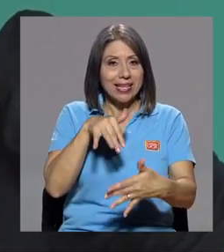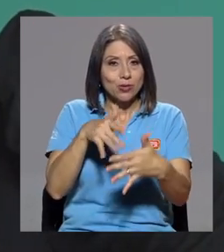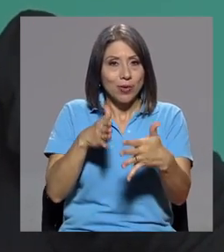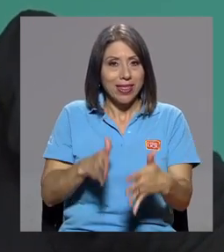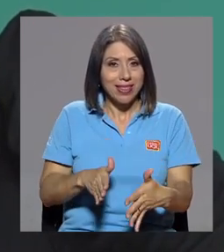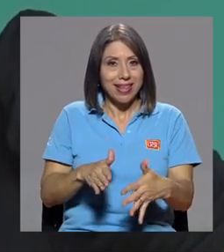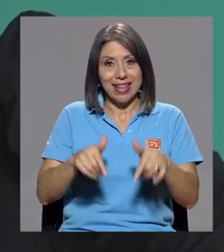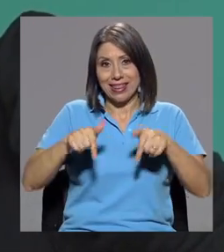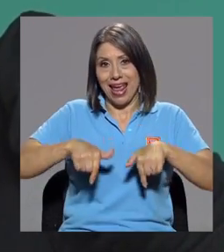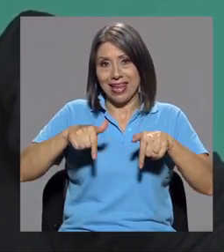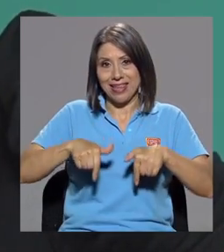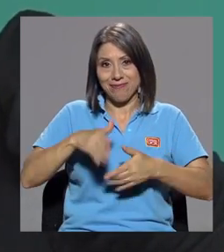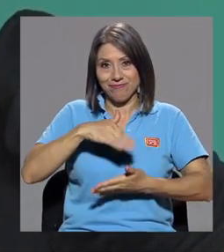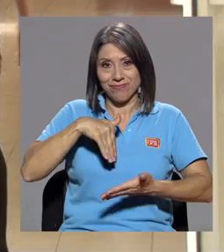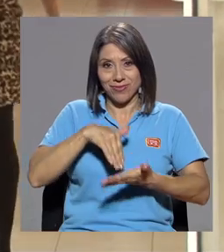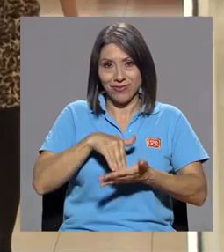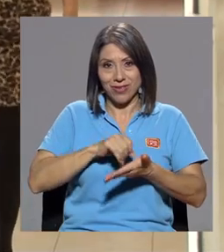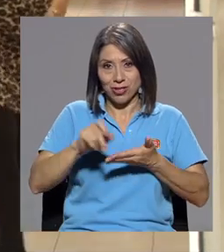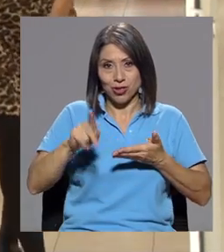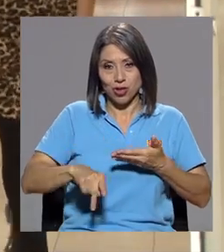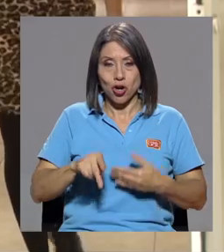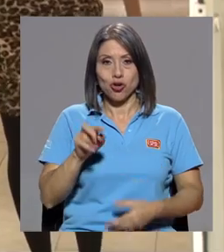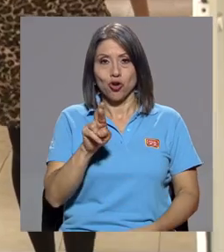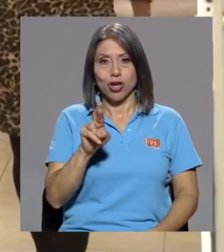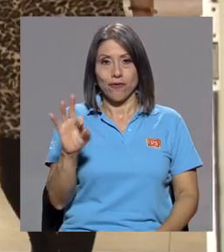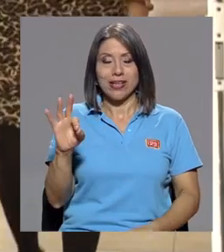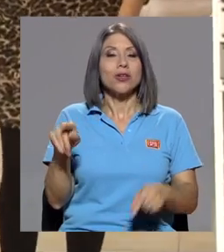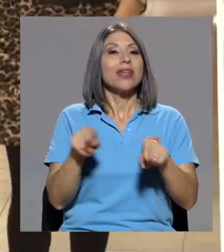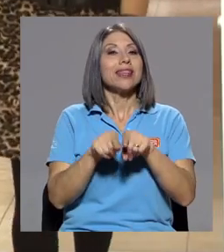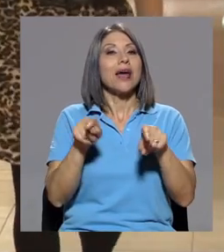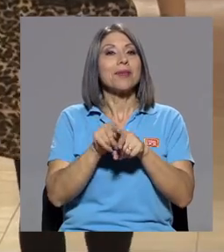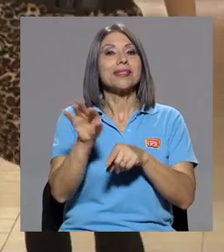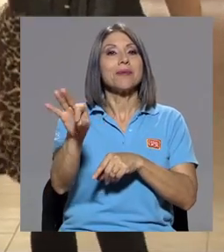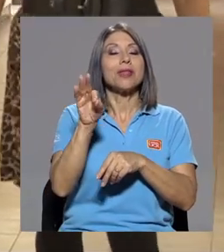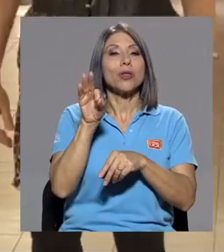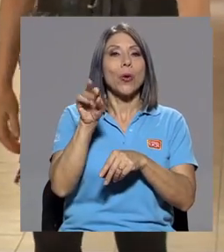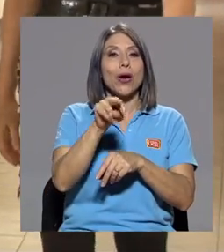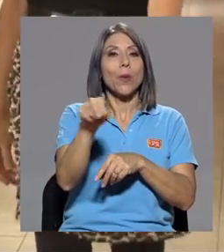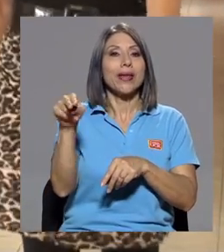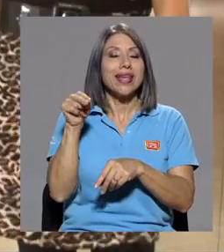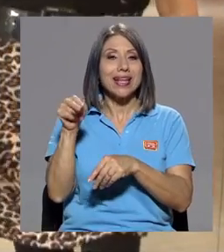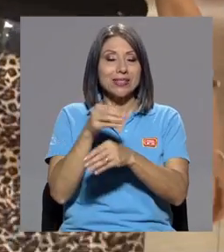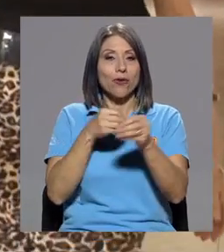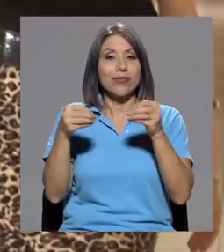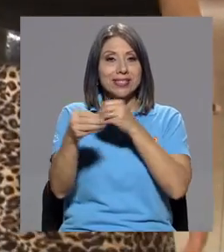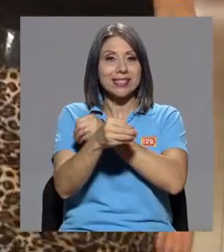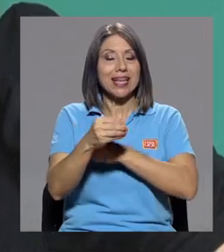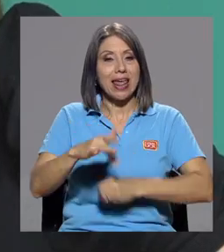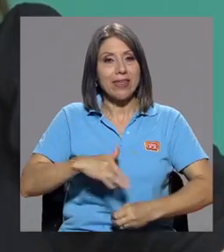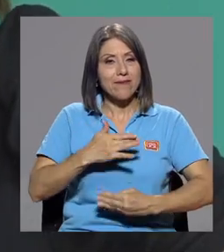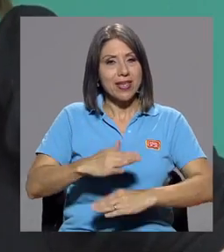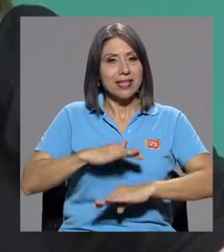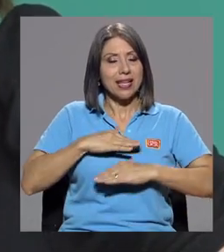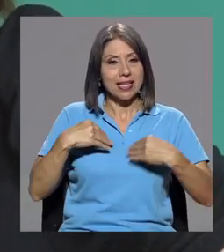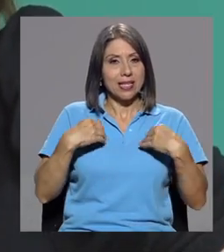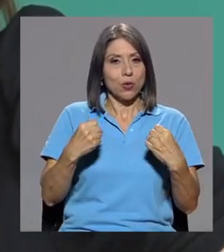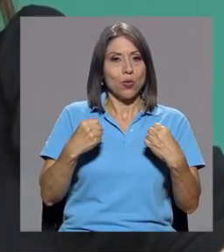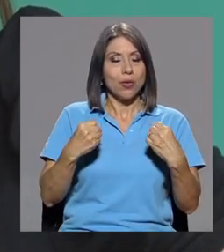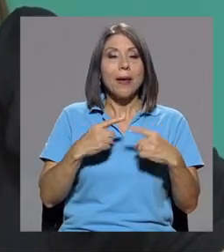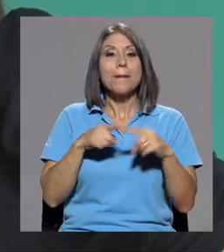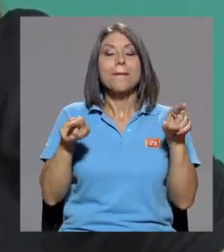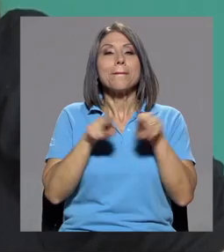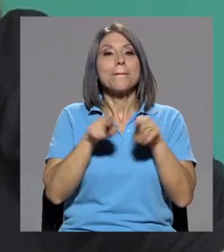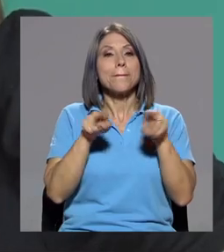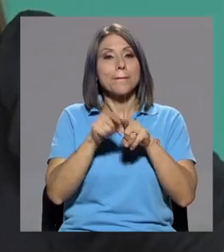la Rodrigo Facio, y además a las compañeras de la Oficina de Bienestar y Salud, pero además un conocimiento general de